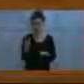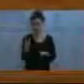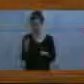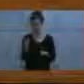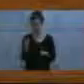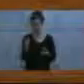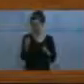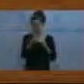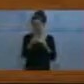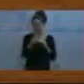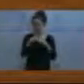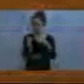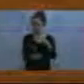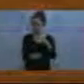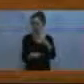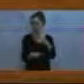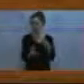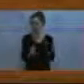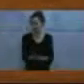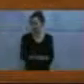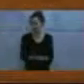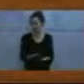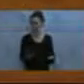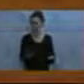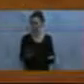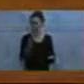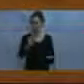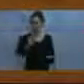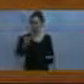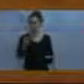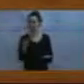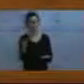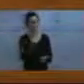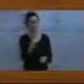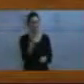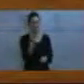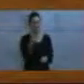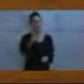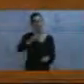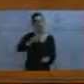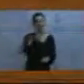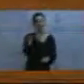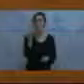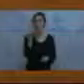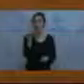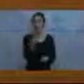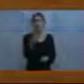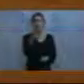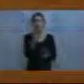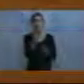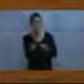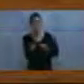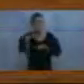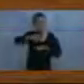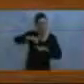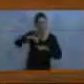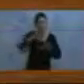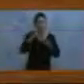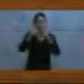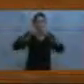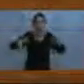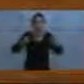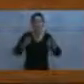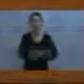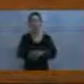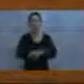El objetivo de déficit es evidente que no es el 0,3, es el 0,4. Pese a todo, el Gobierno de